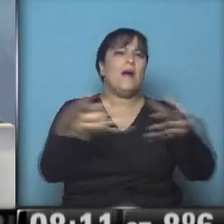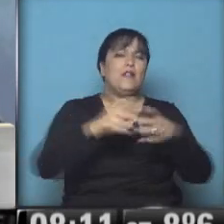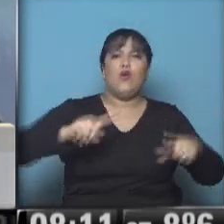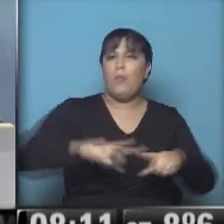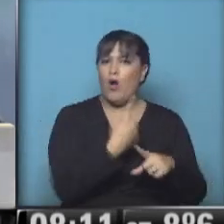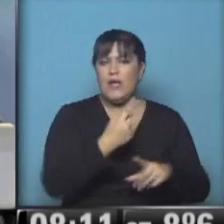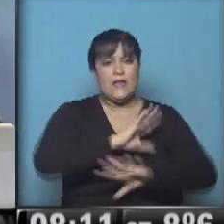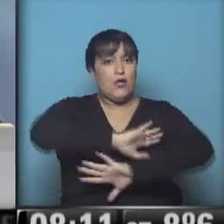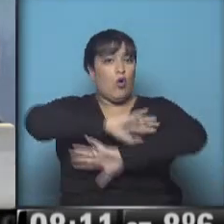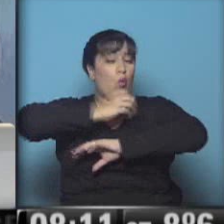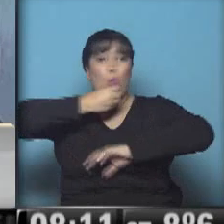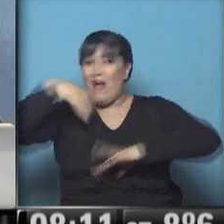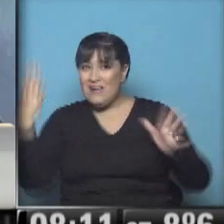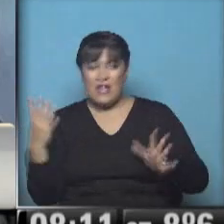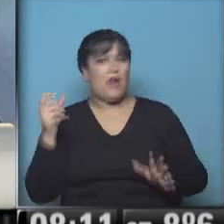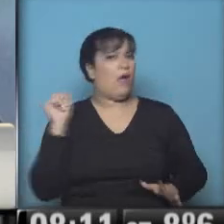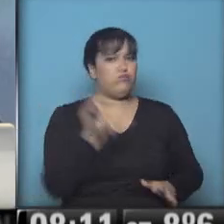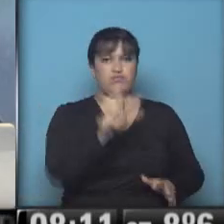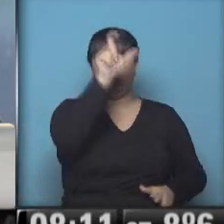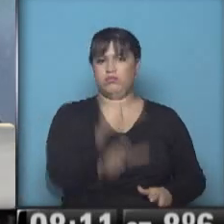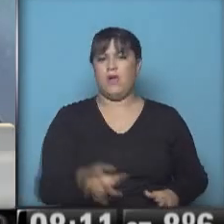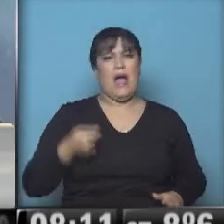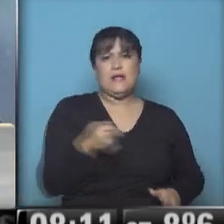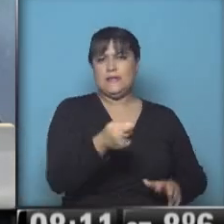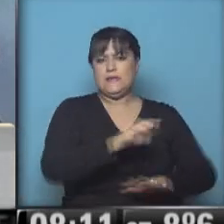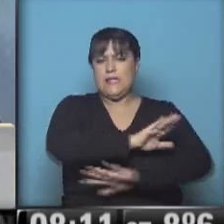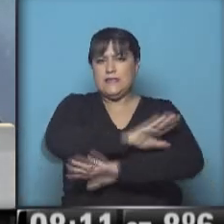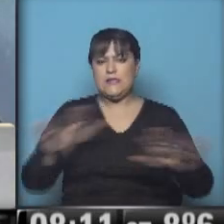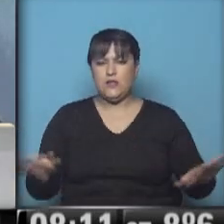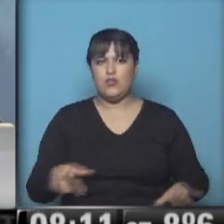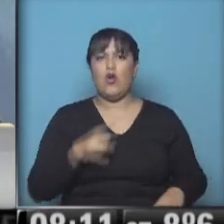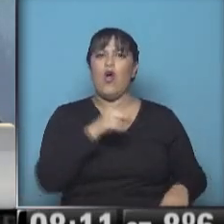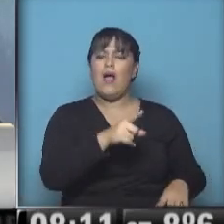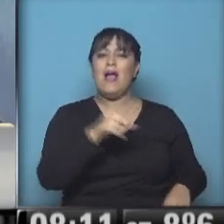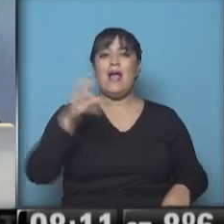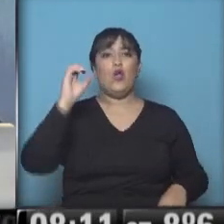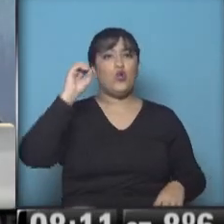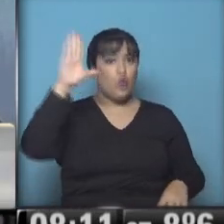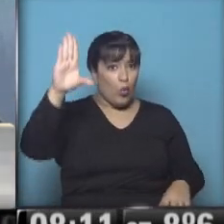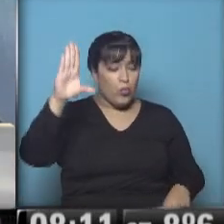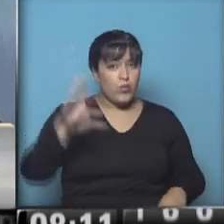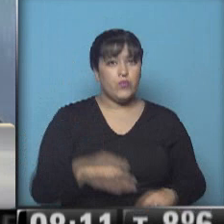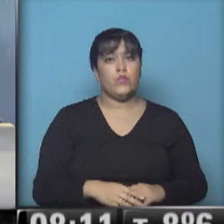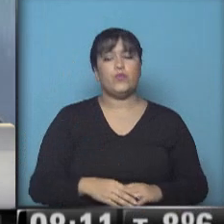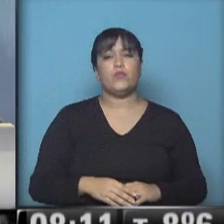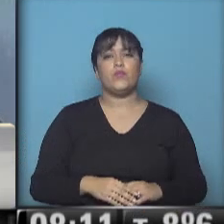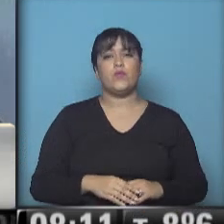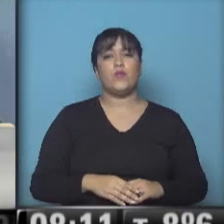que pertenezca la institución tiene derecho de admisión no permite que